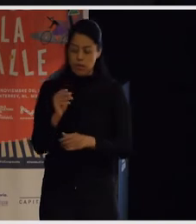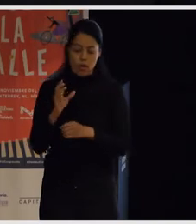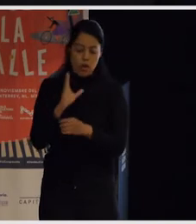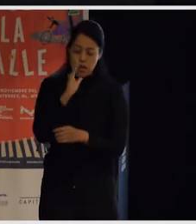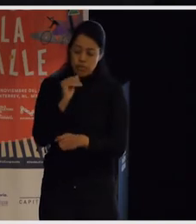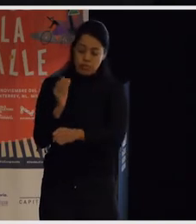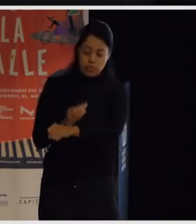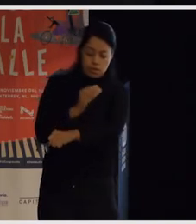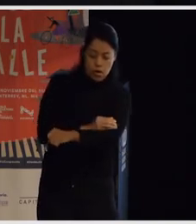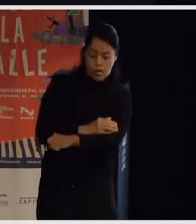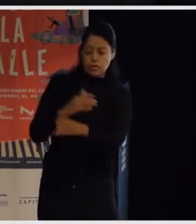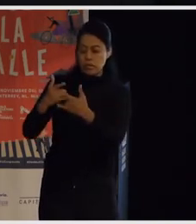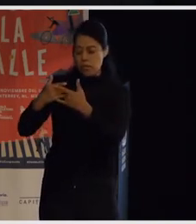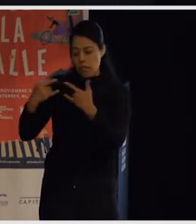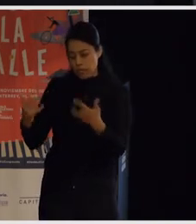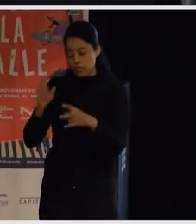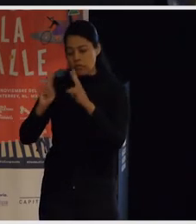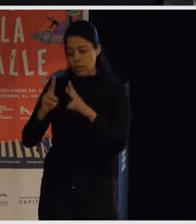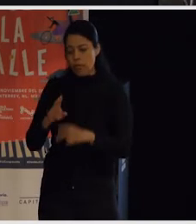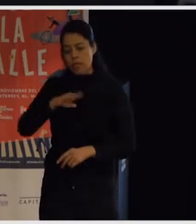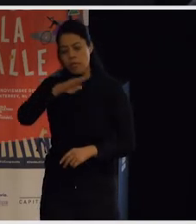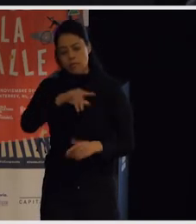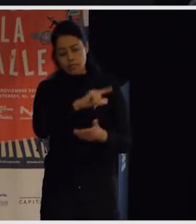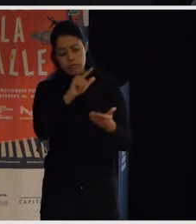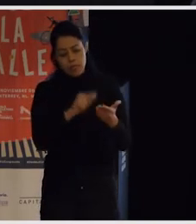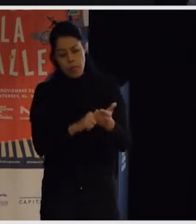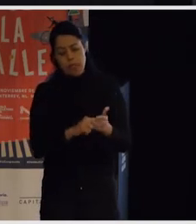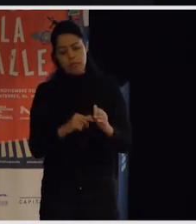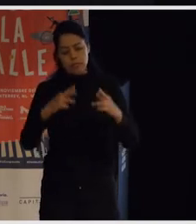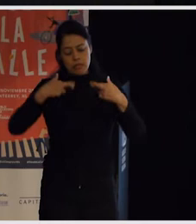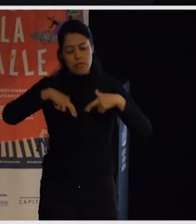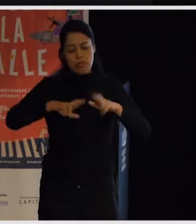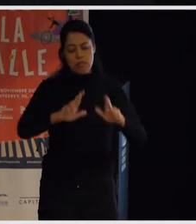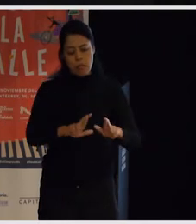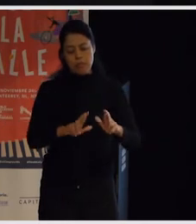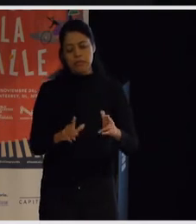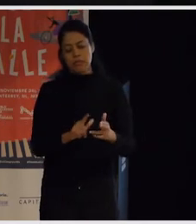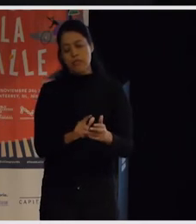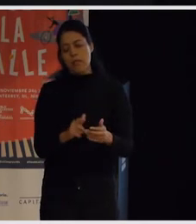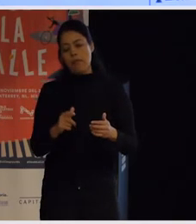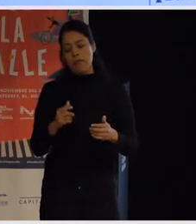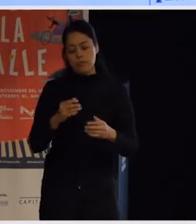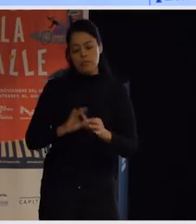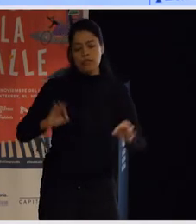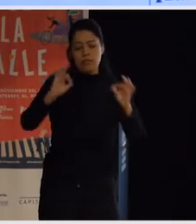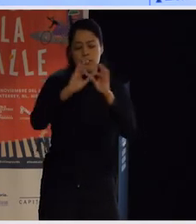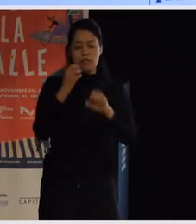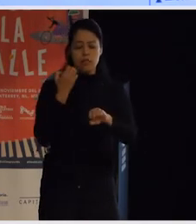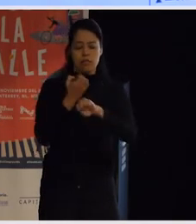buscábamos como otros espacios que también representarán como la importancia de modelos y lo que hicimos fue